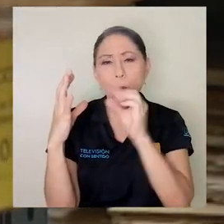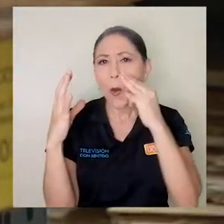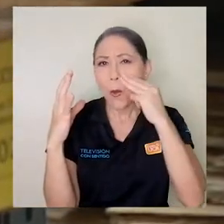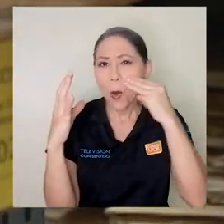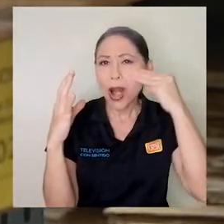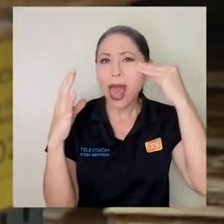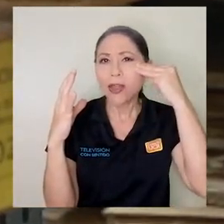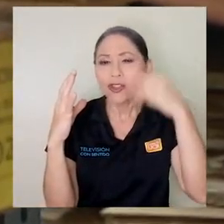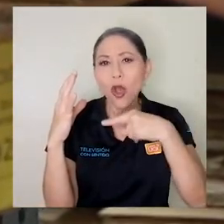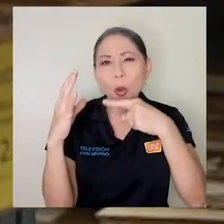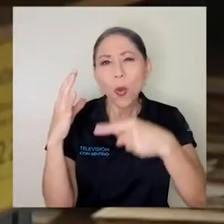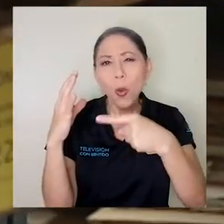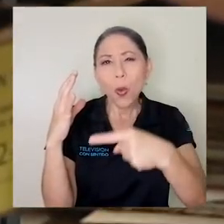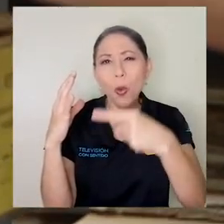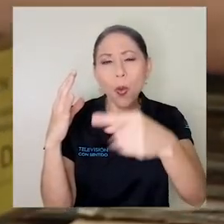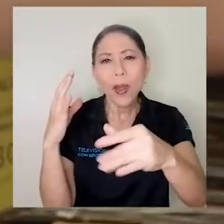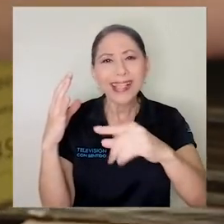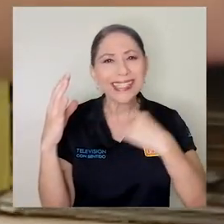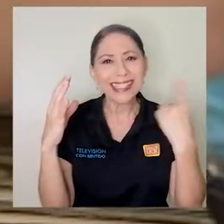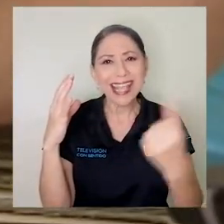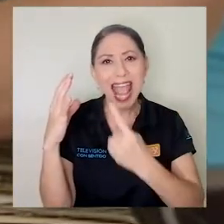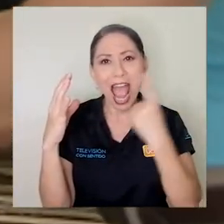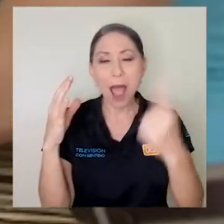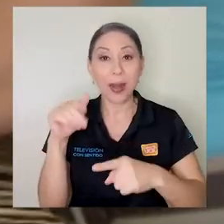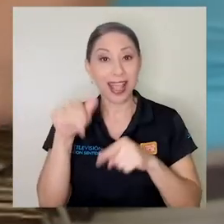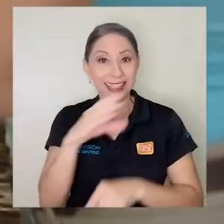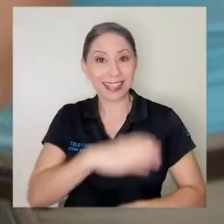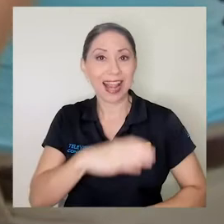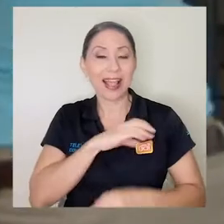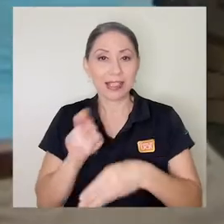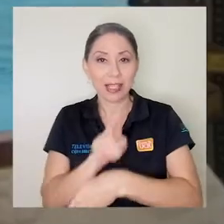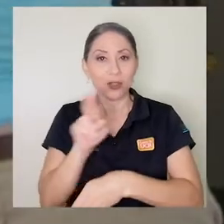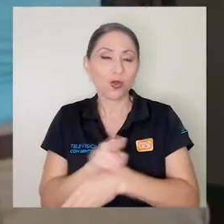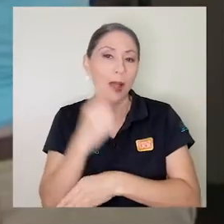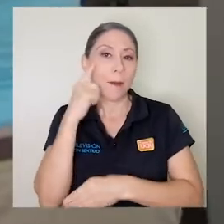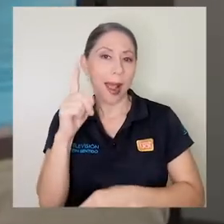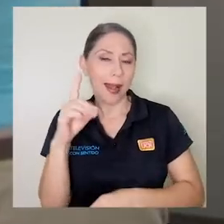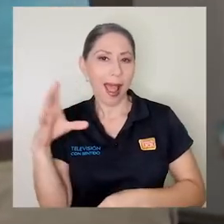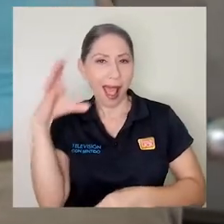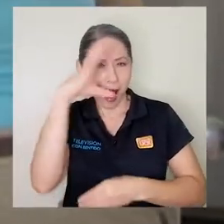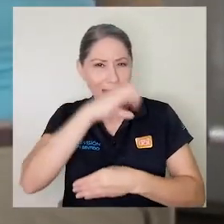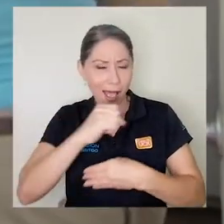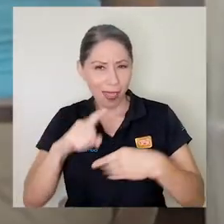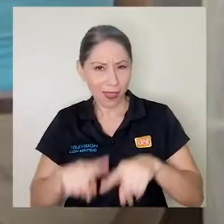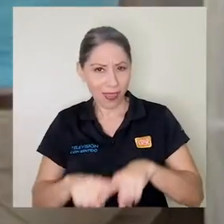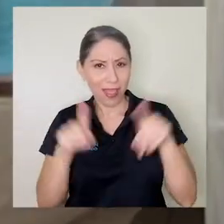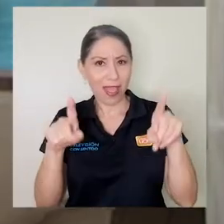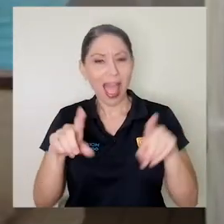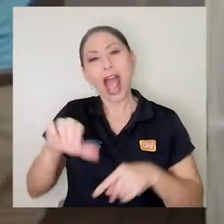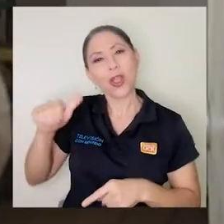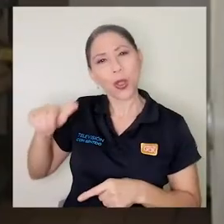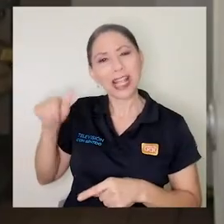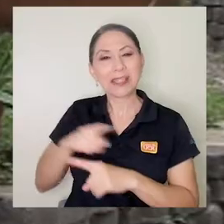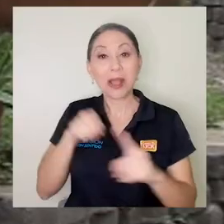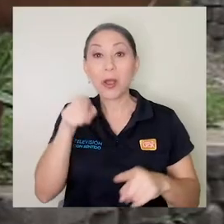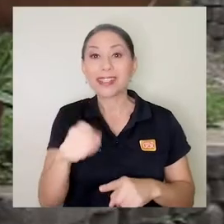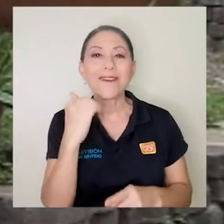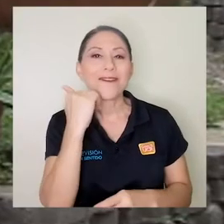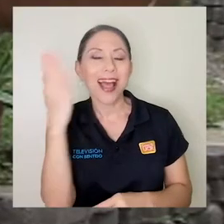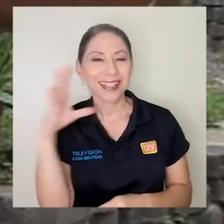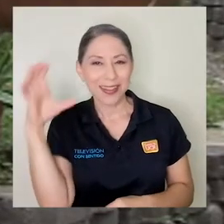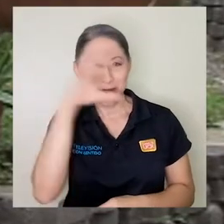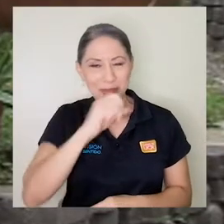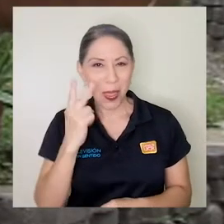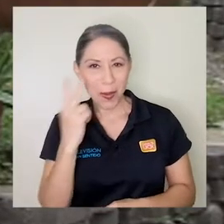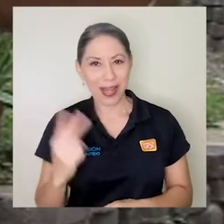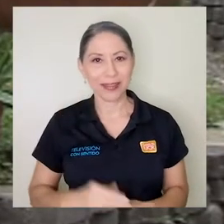con puntos morados. Y esas son características, por ejemplo, que se usan para distinguirlas. Hay otras, ¿verdad? Pero eso es muy